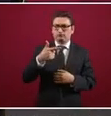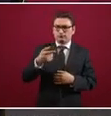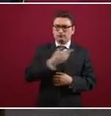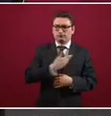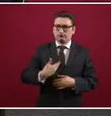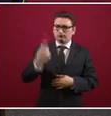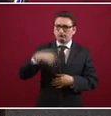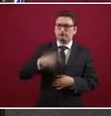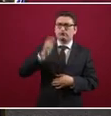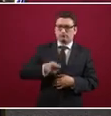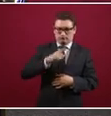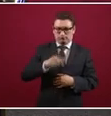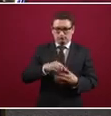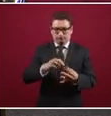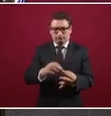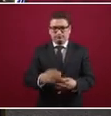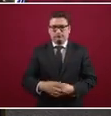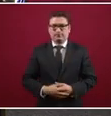señor presidente